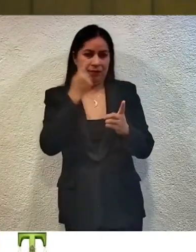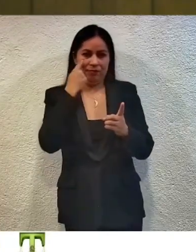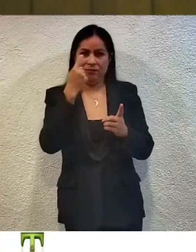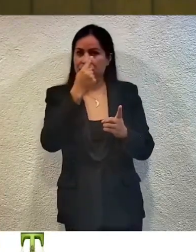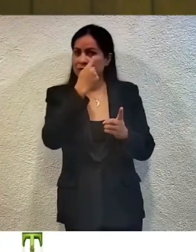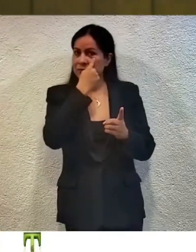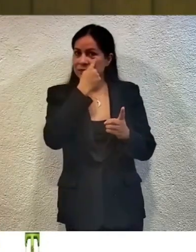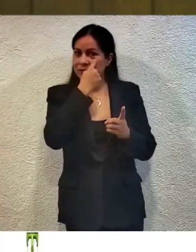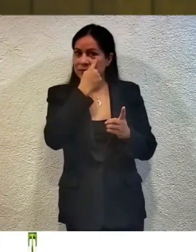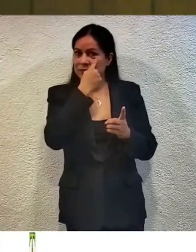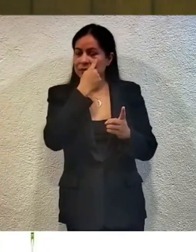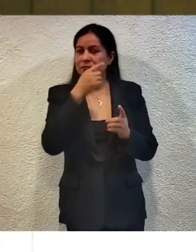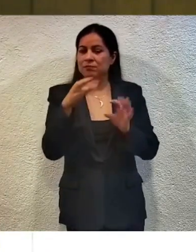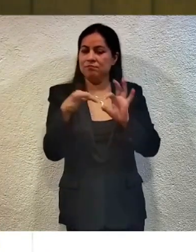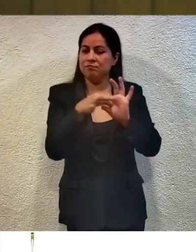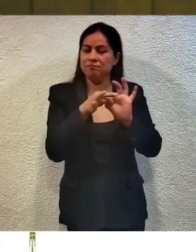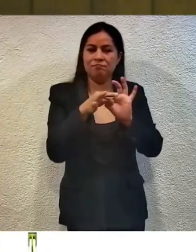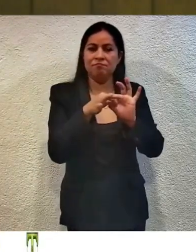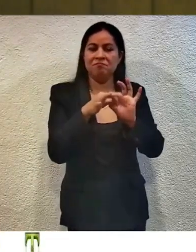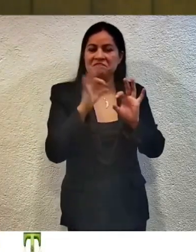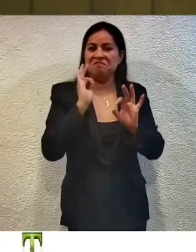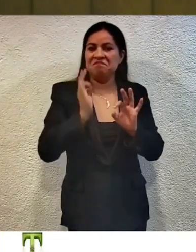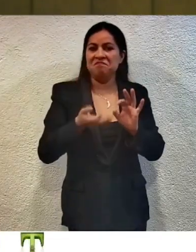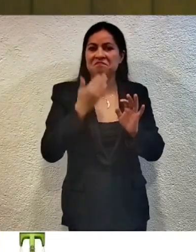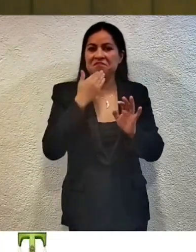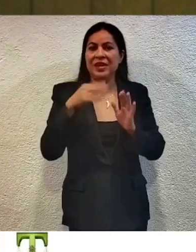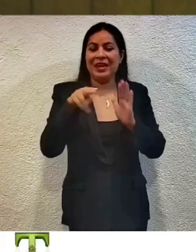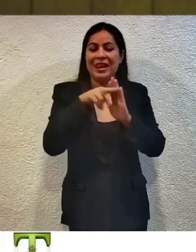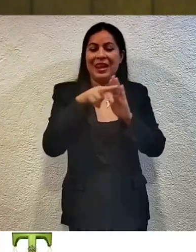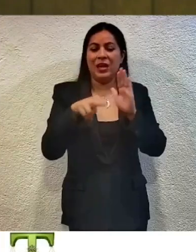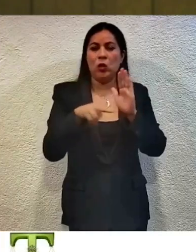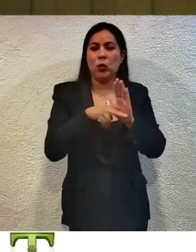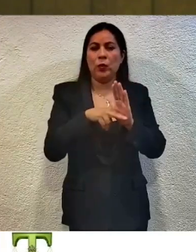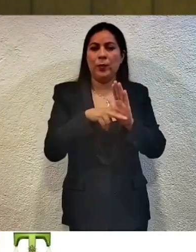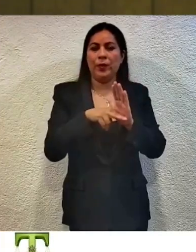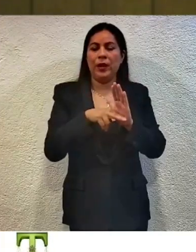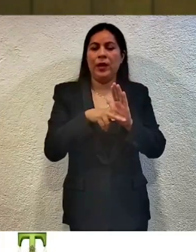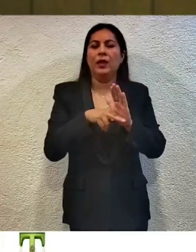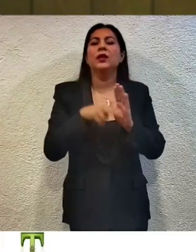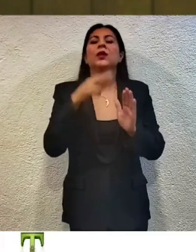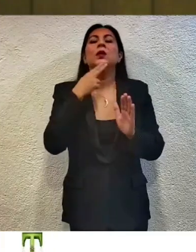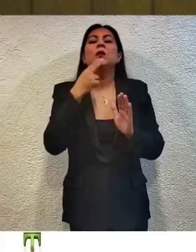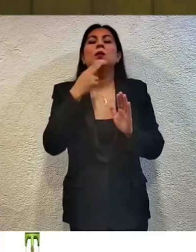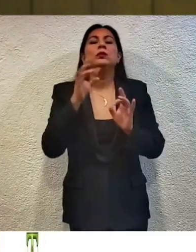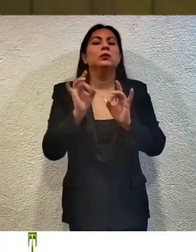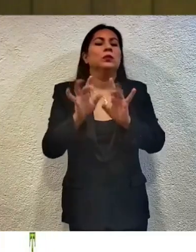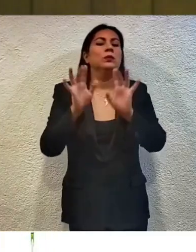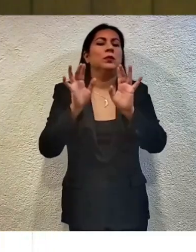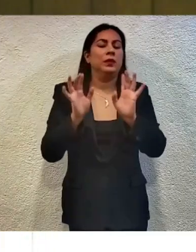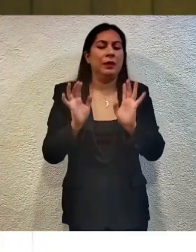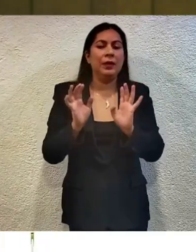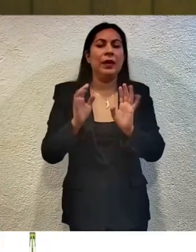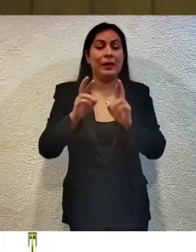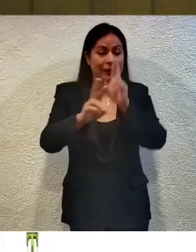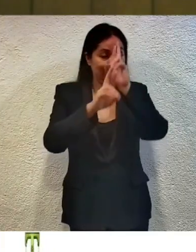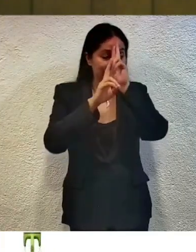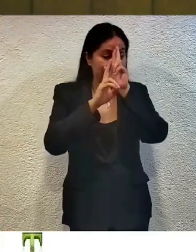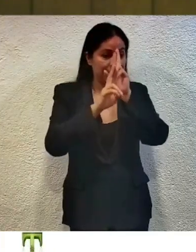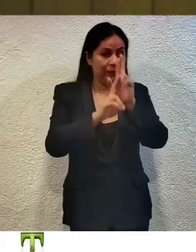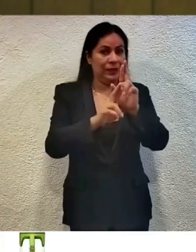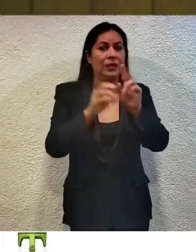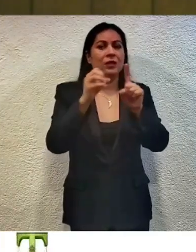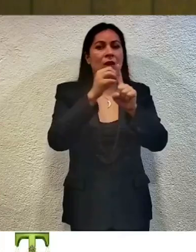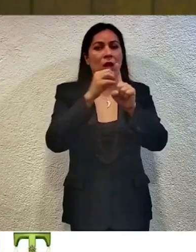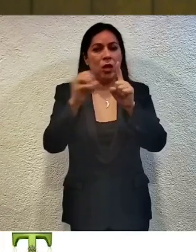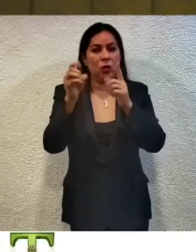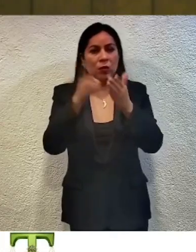perspectiva se apega cabalmente a la normatividad aplicable al caso, respetando el